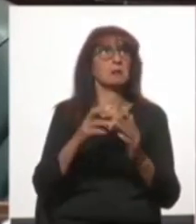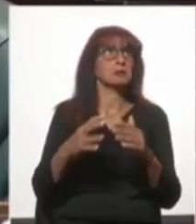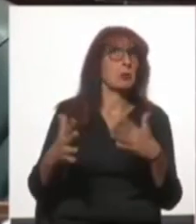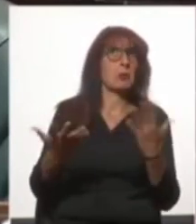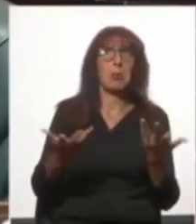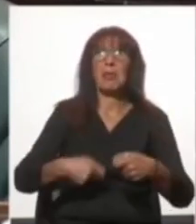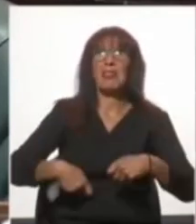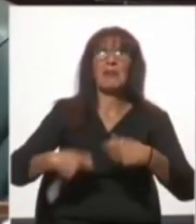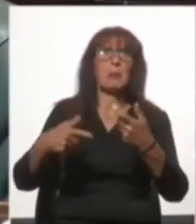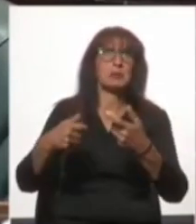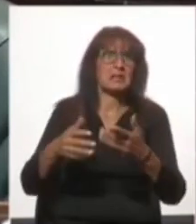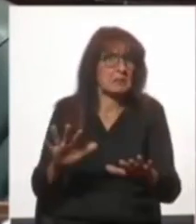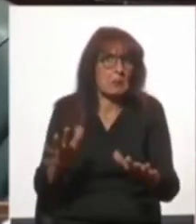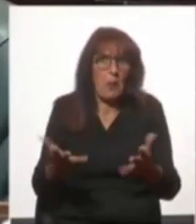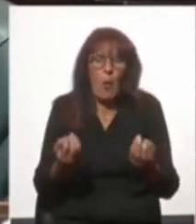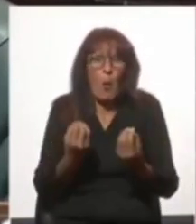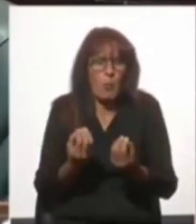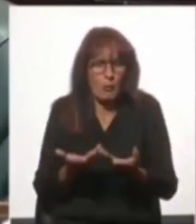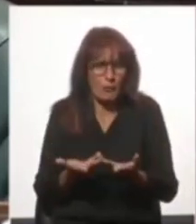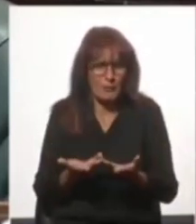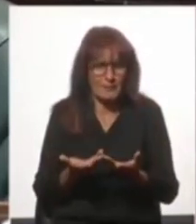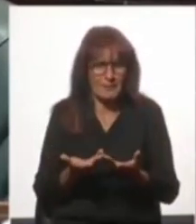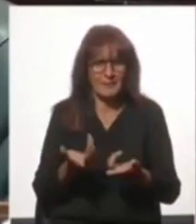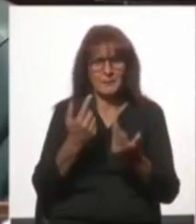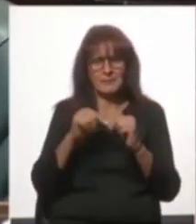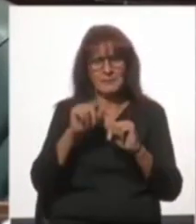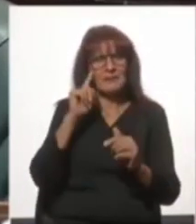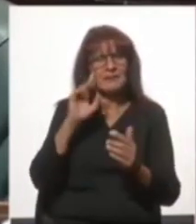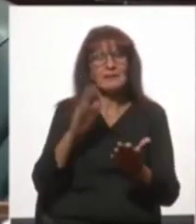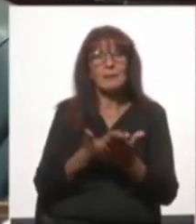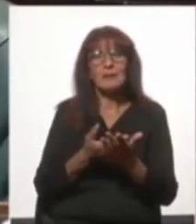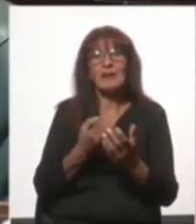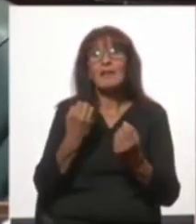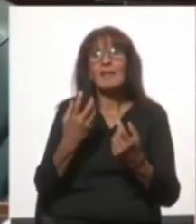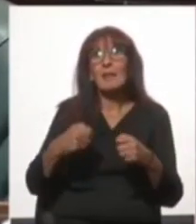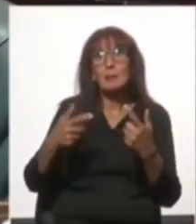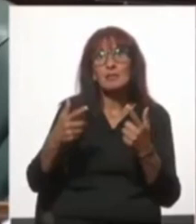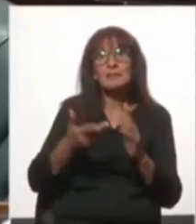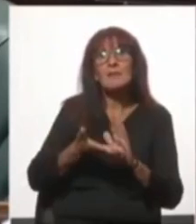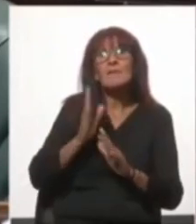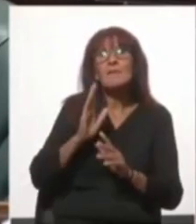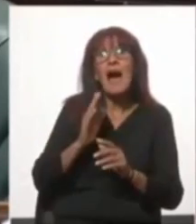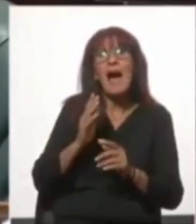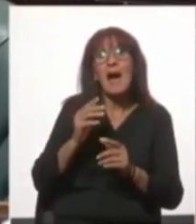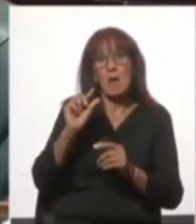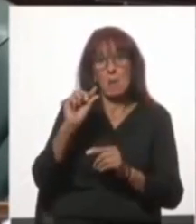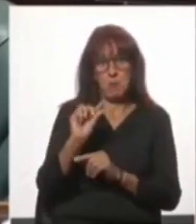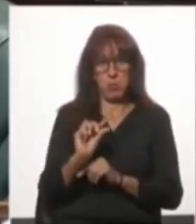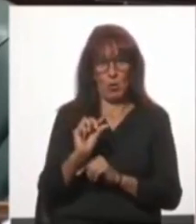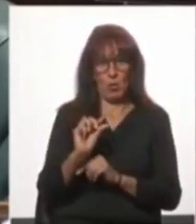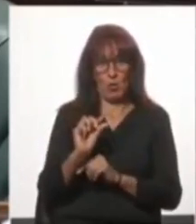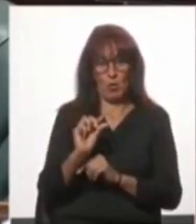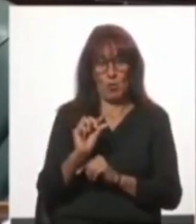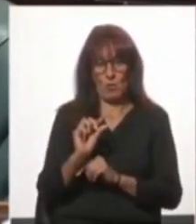exportaciones. Pero además se plantea que las importaciones van a crecer poco para generar